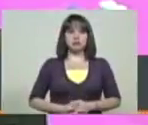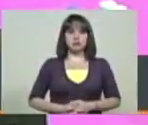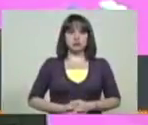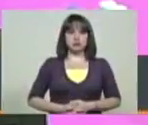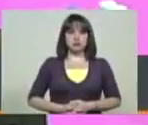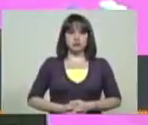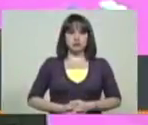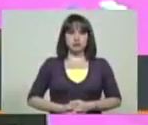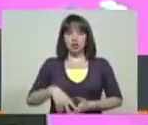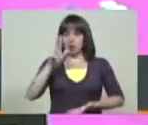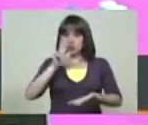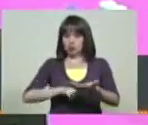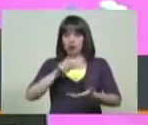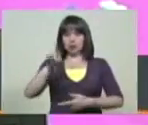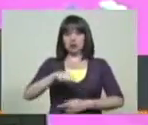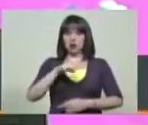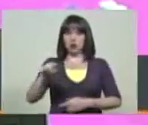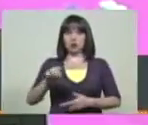aprobado